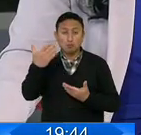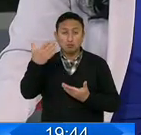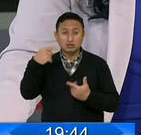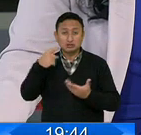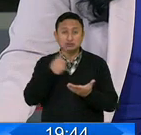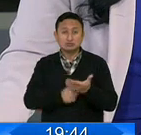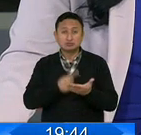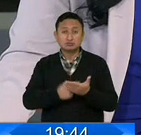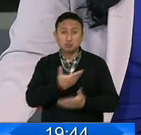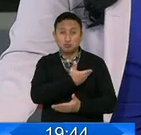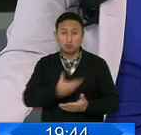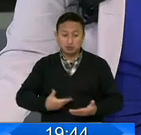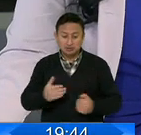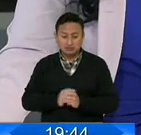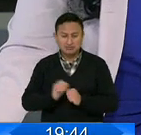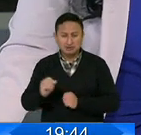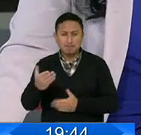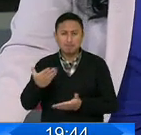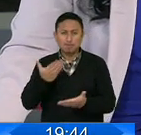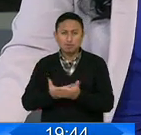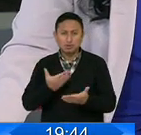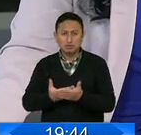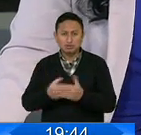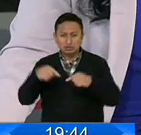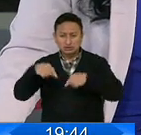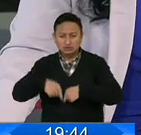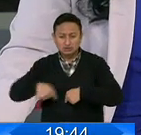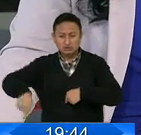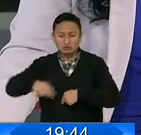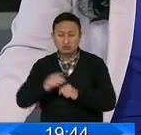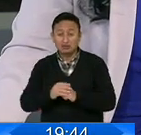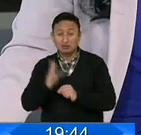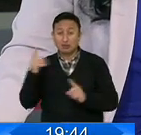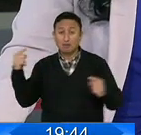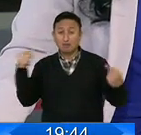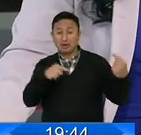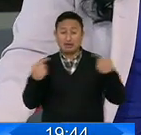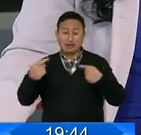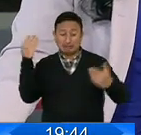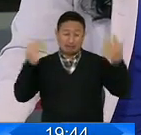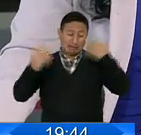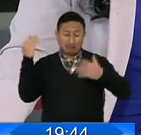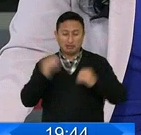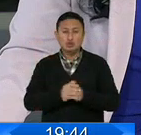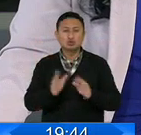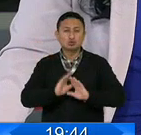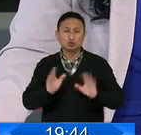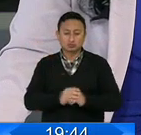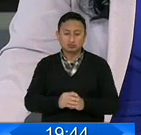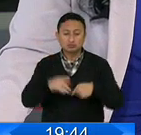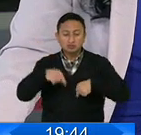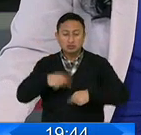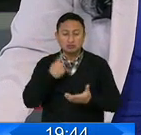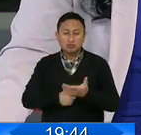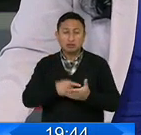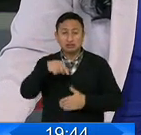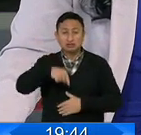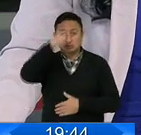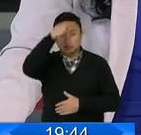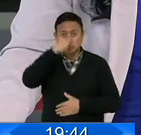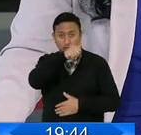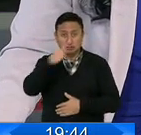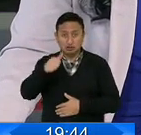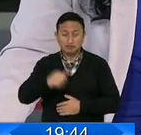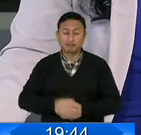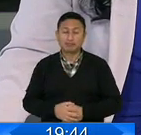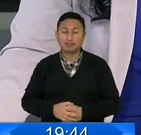realice alejado de propuestas acompañadas con indirectas e insultos. El debate se realizará este domingo en cadena